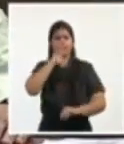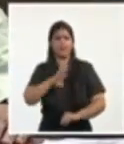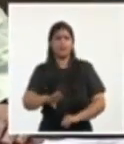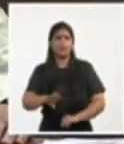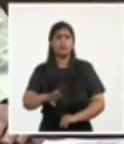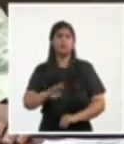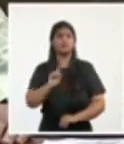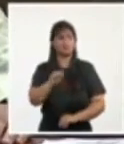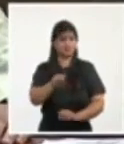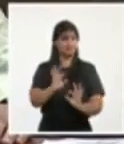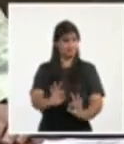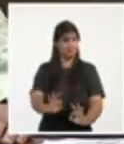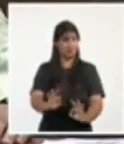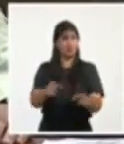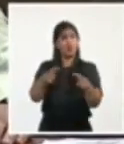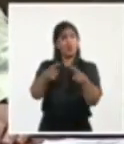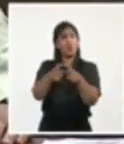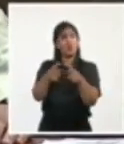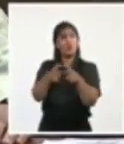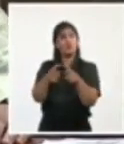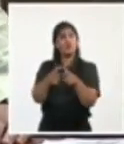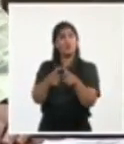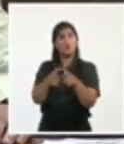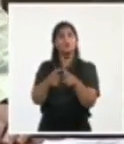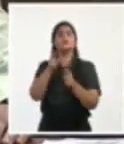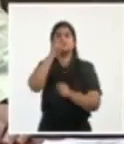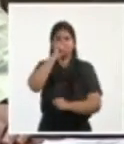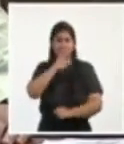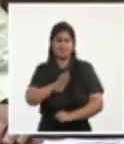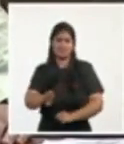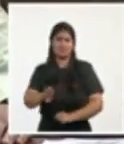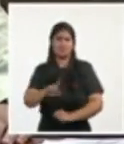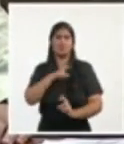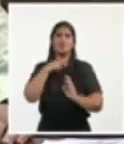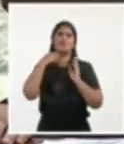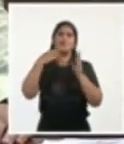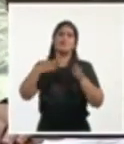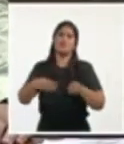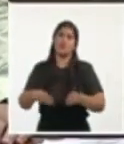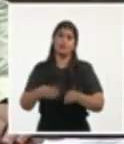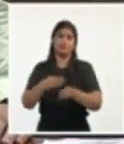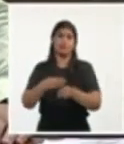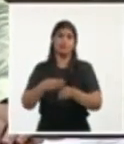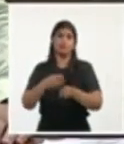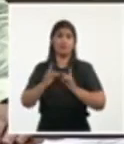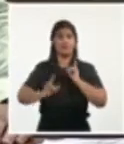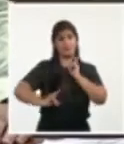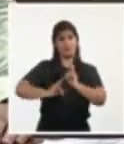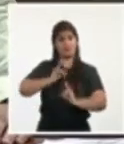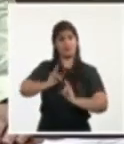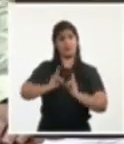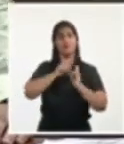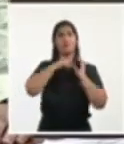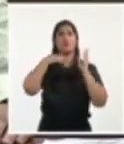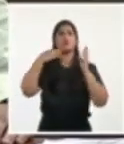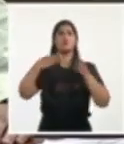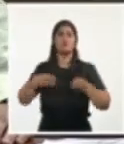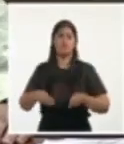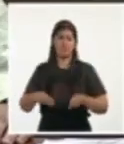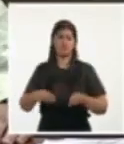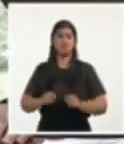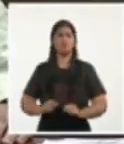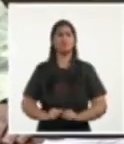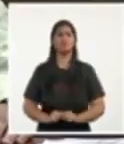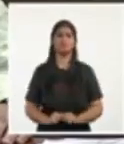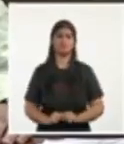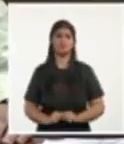edad, entre ellos incluso lactantes. En estos días informábamos el fallecimiento de uno de ellos en Matanza, y en otros casos